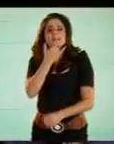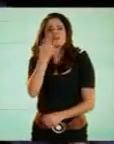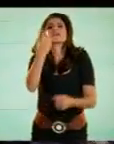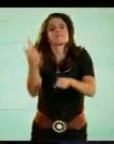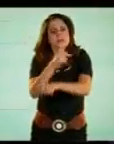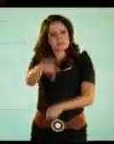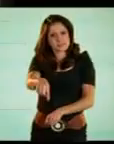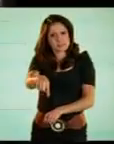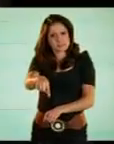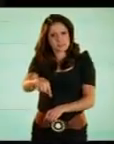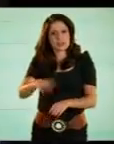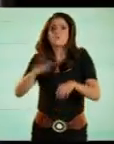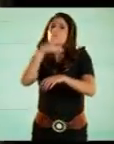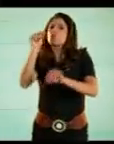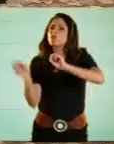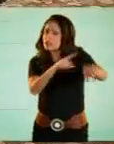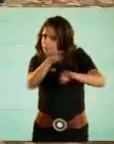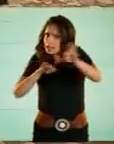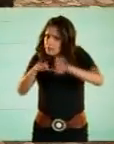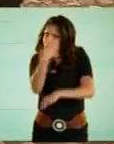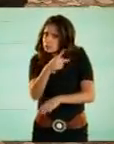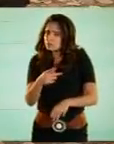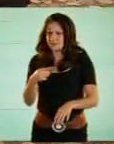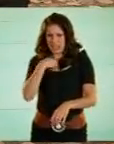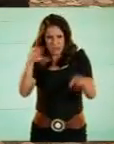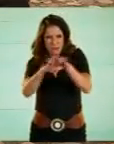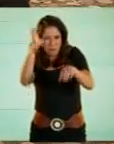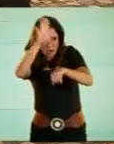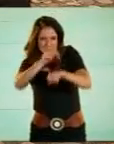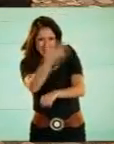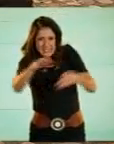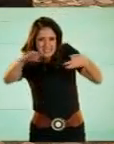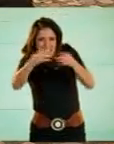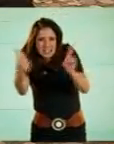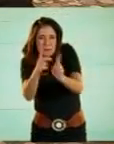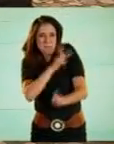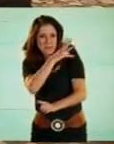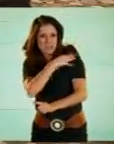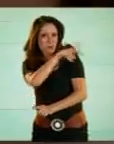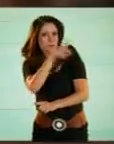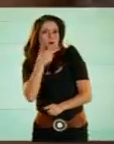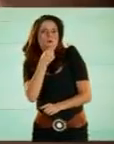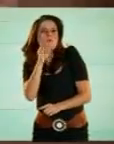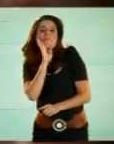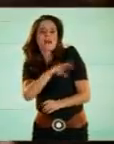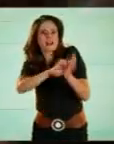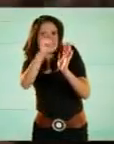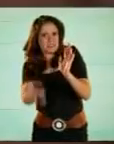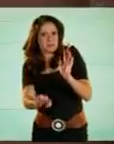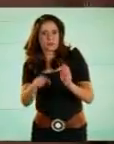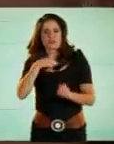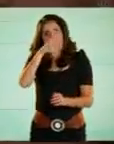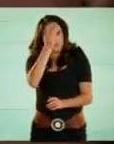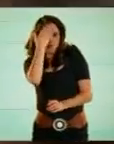¿Qué está pasando aquí? ¿Por qué no lo dejan trabajar? ¿Cómo vamos a permitir que esté cerca de nuestros hijos dando sus malos ejemplos? No los conocemos de nada,